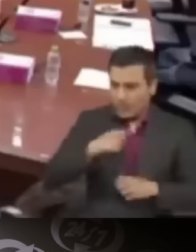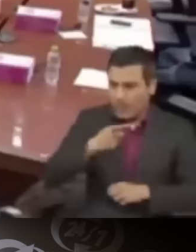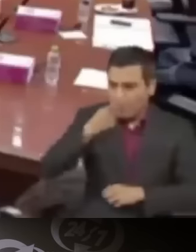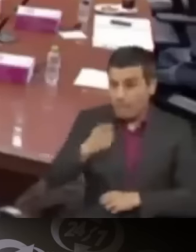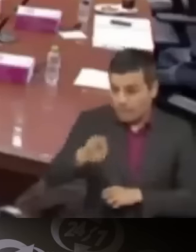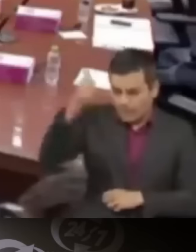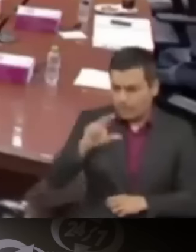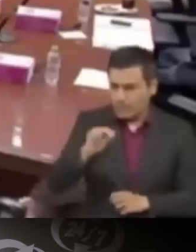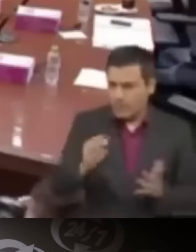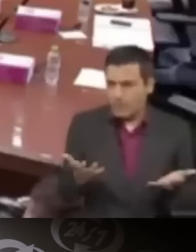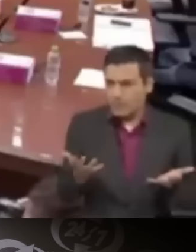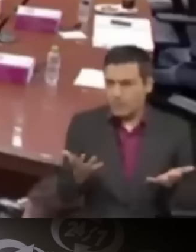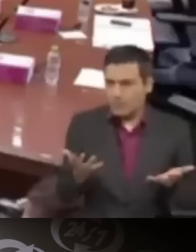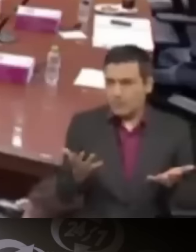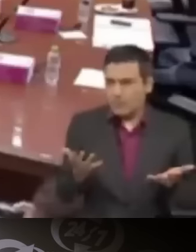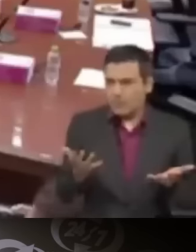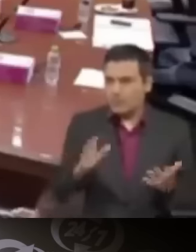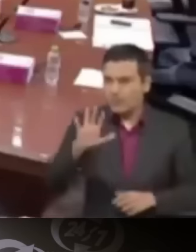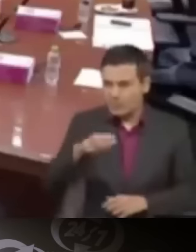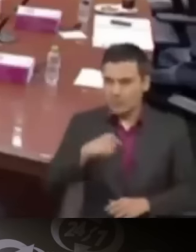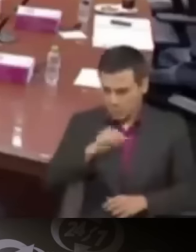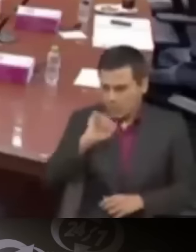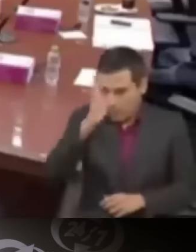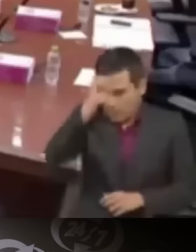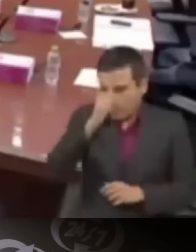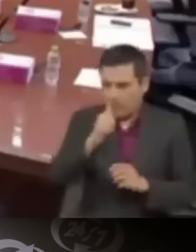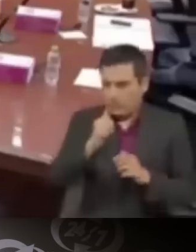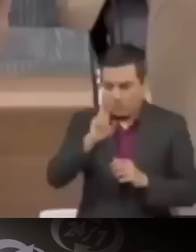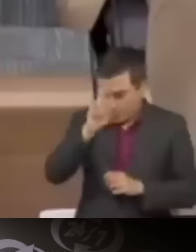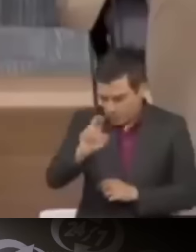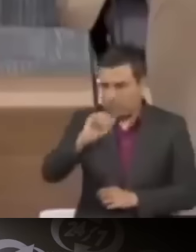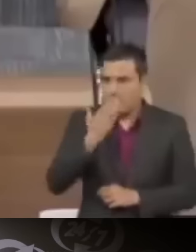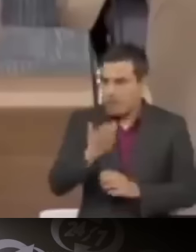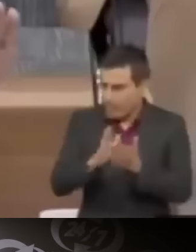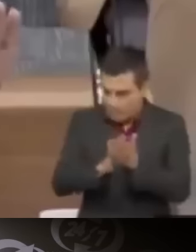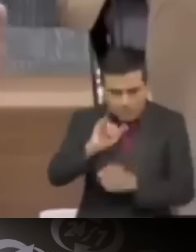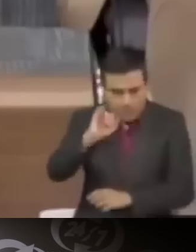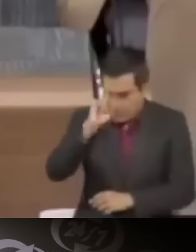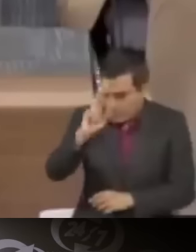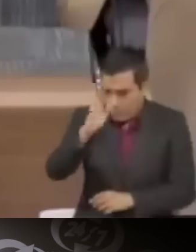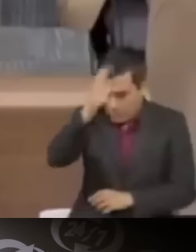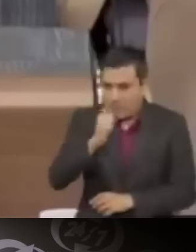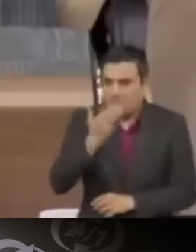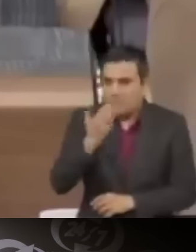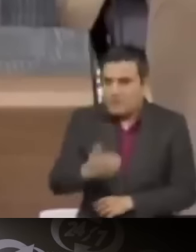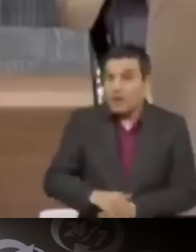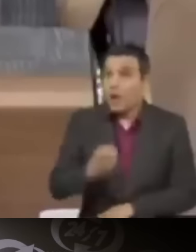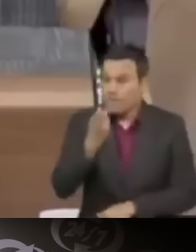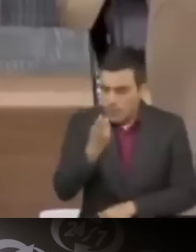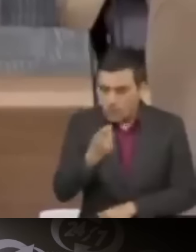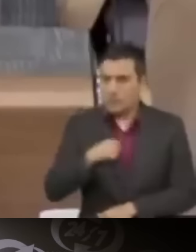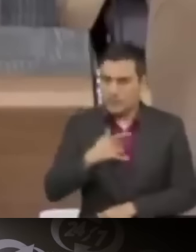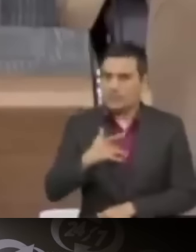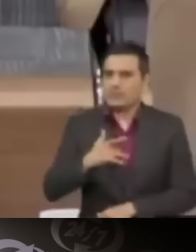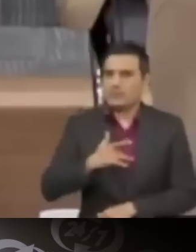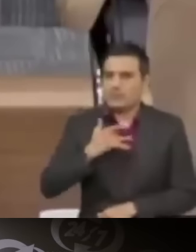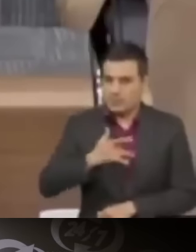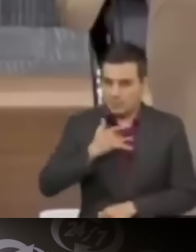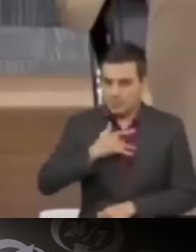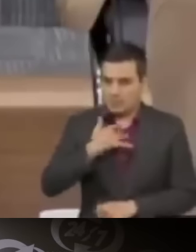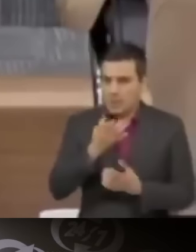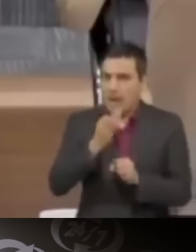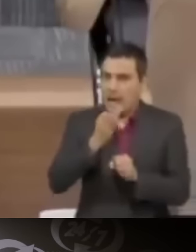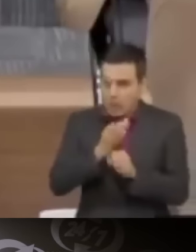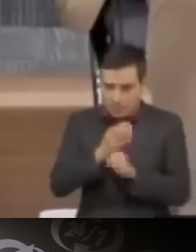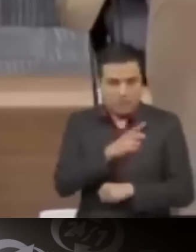Porque no es la primera vez, ¿no? Y yo estoy totalmente de acuerdo, presidenta. Lo celebro y lo acompaño. Y por eso me parece tan importante que